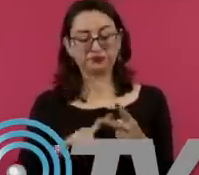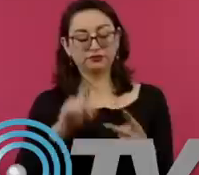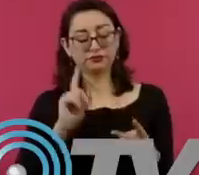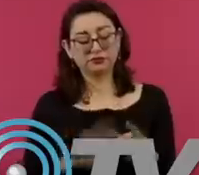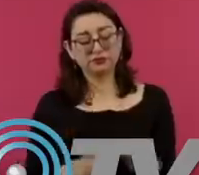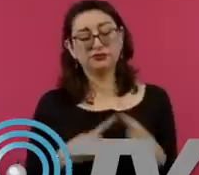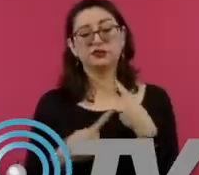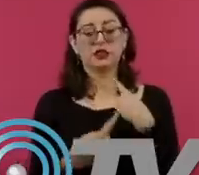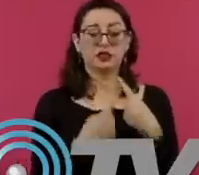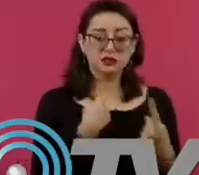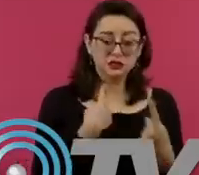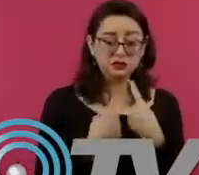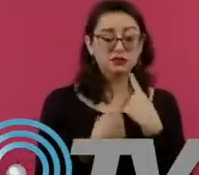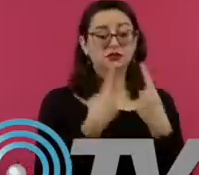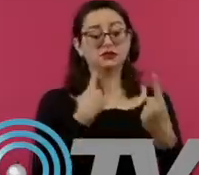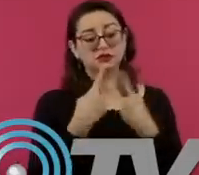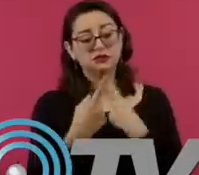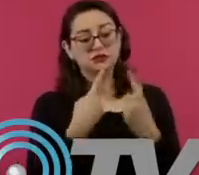bájale.